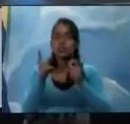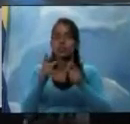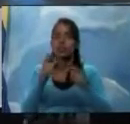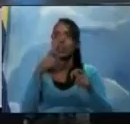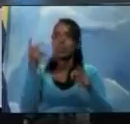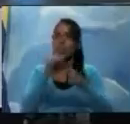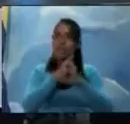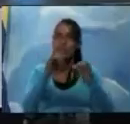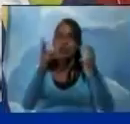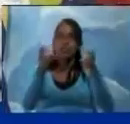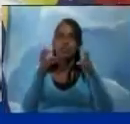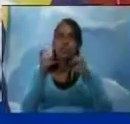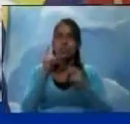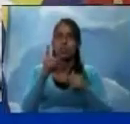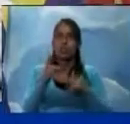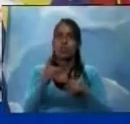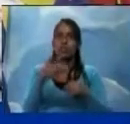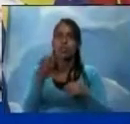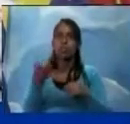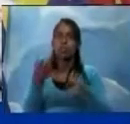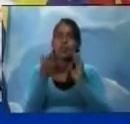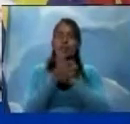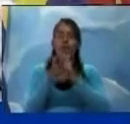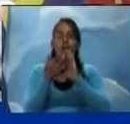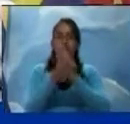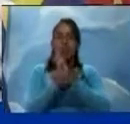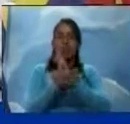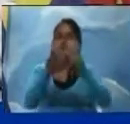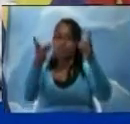cielito? Cielito, ¿qué pasó con el que había